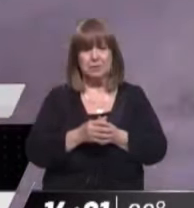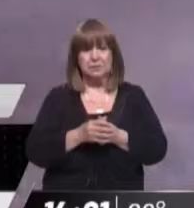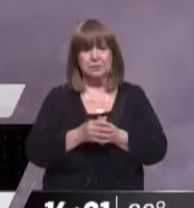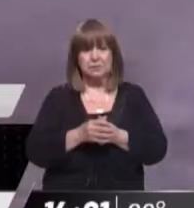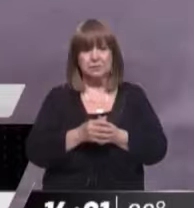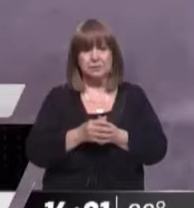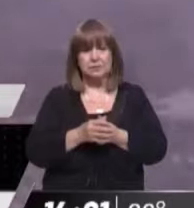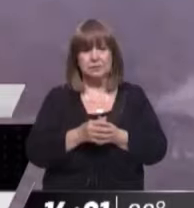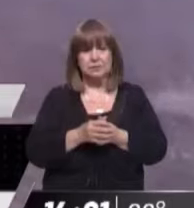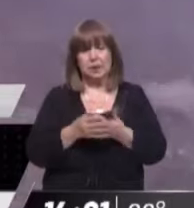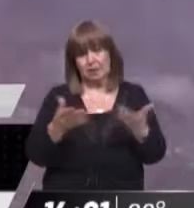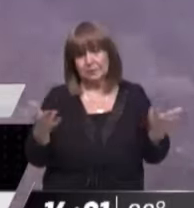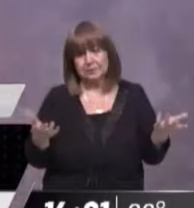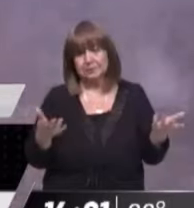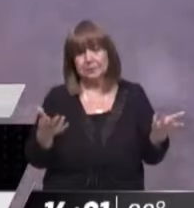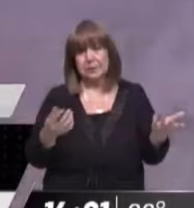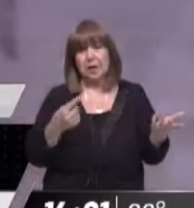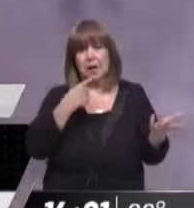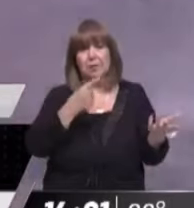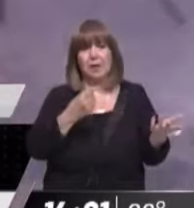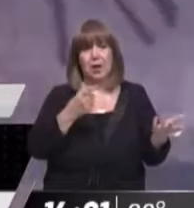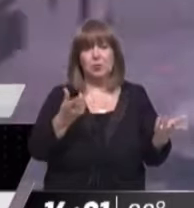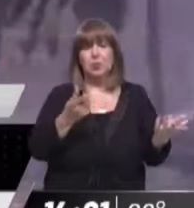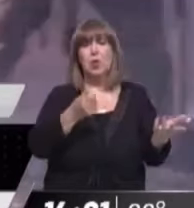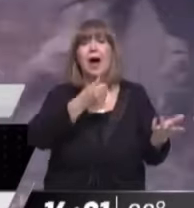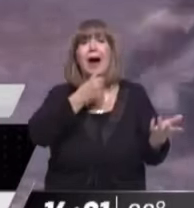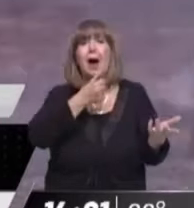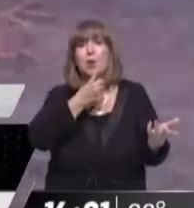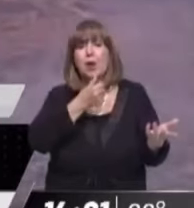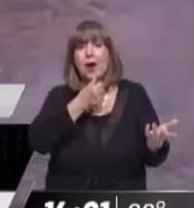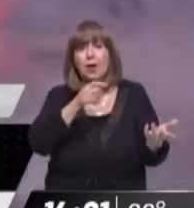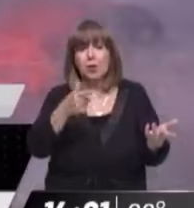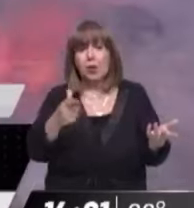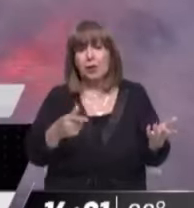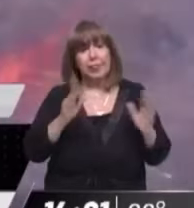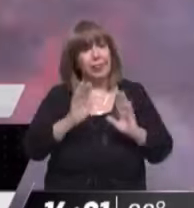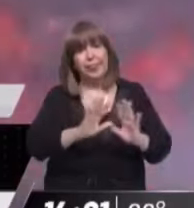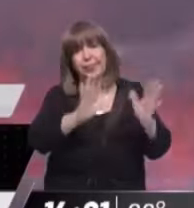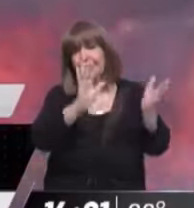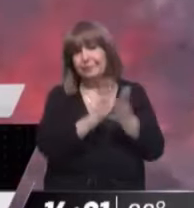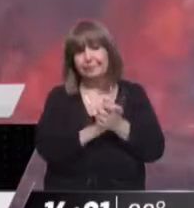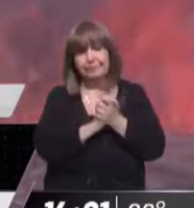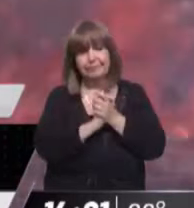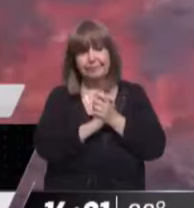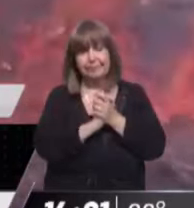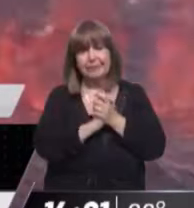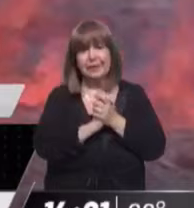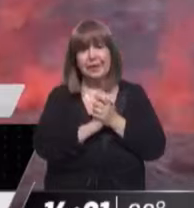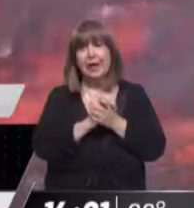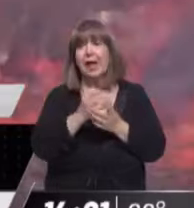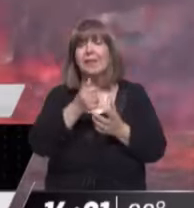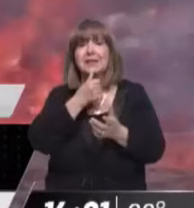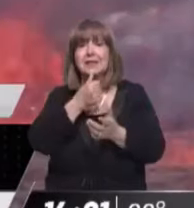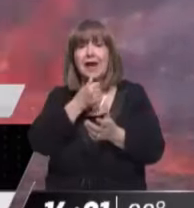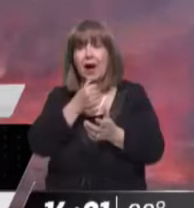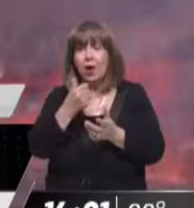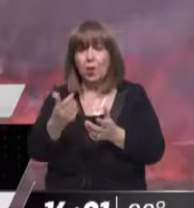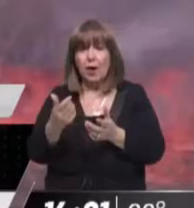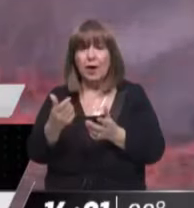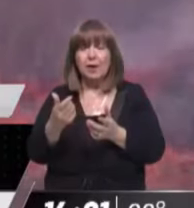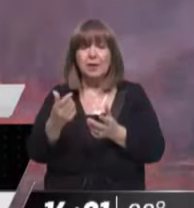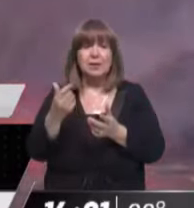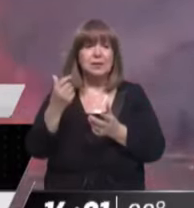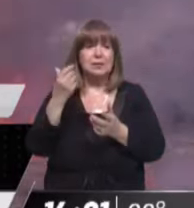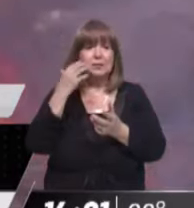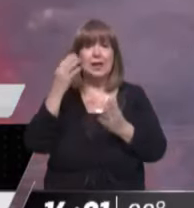Sí, tenemos un poco más, lo que pasa es que estamos pidiendo refuerzo de la municipalidad. Pero por lo menos la afectación de lo que es la